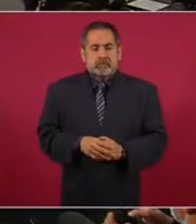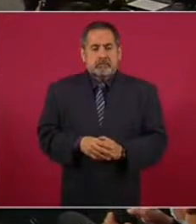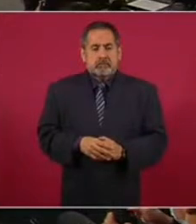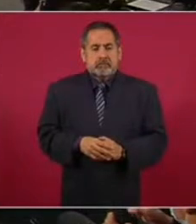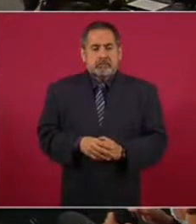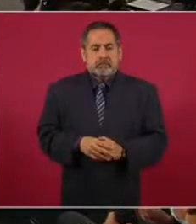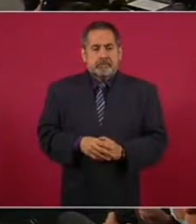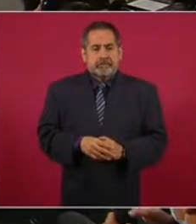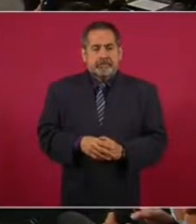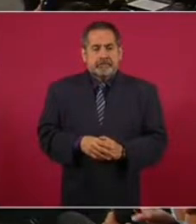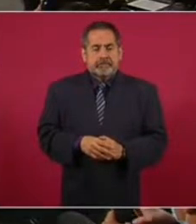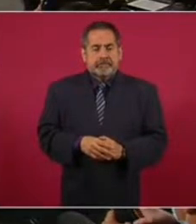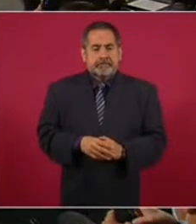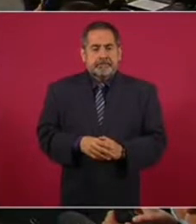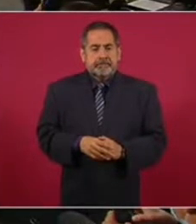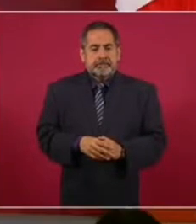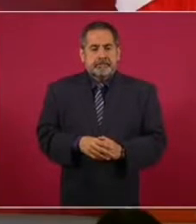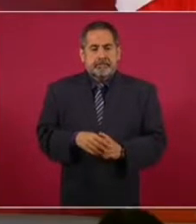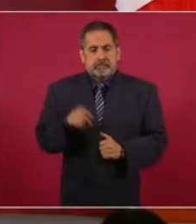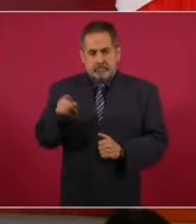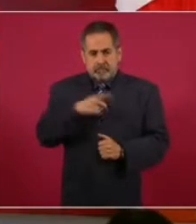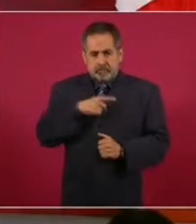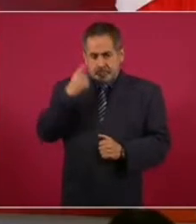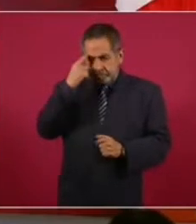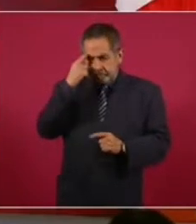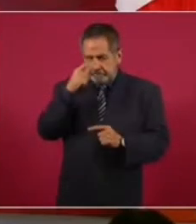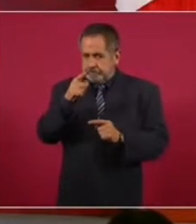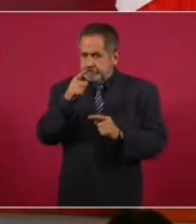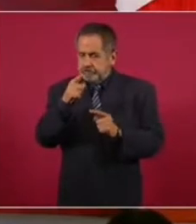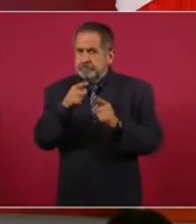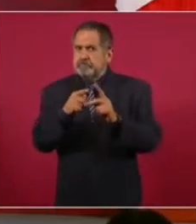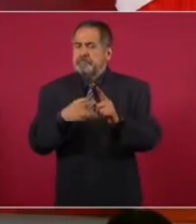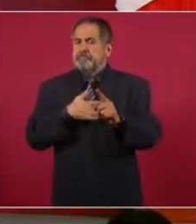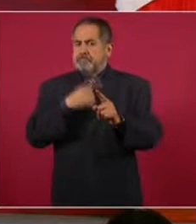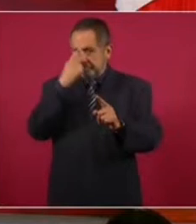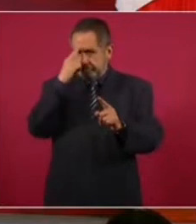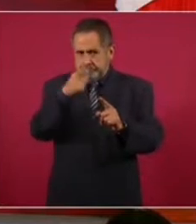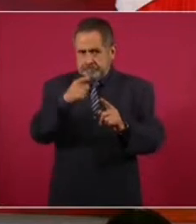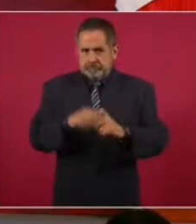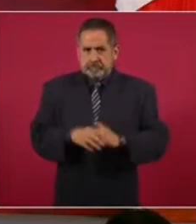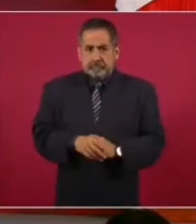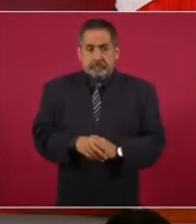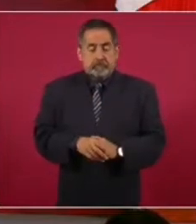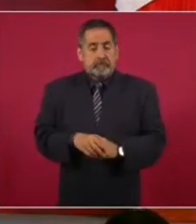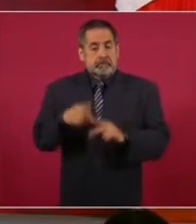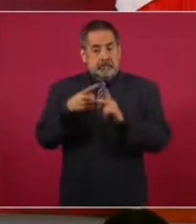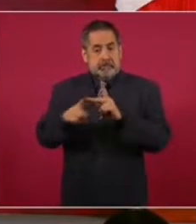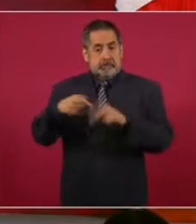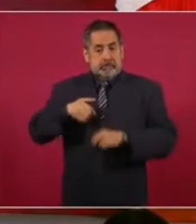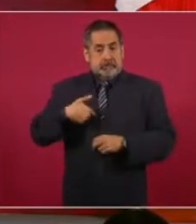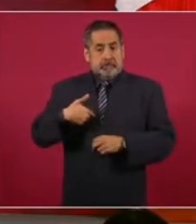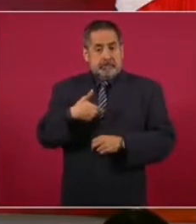lo que tú debes de tomar en consideración. Aquí entramos